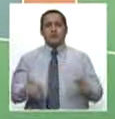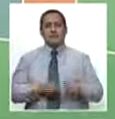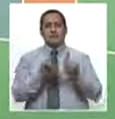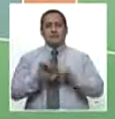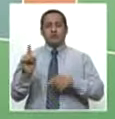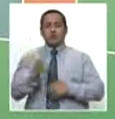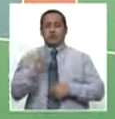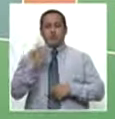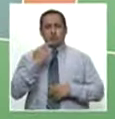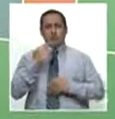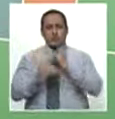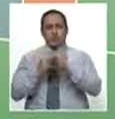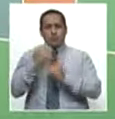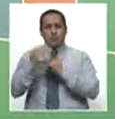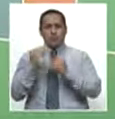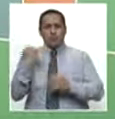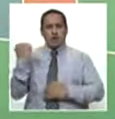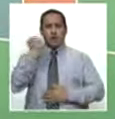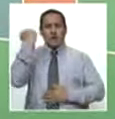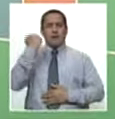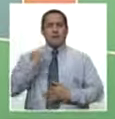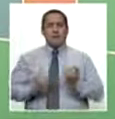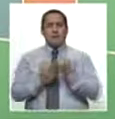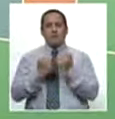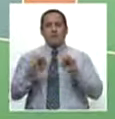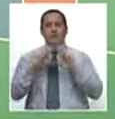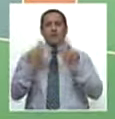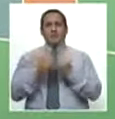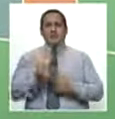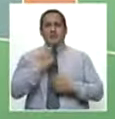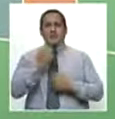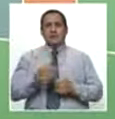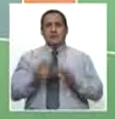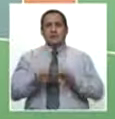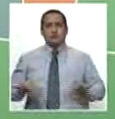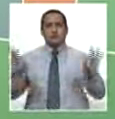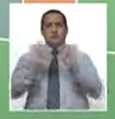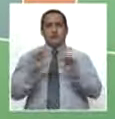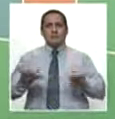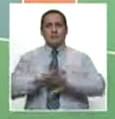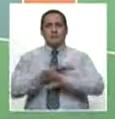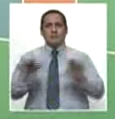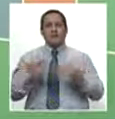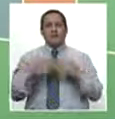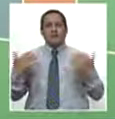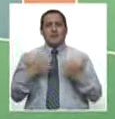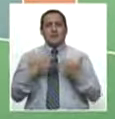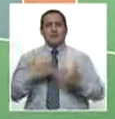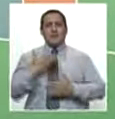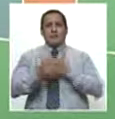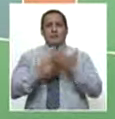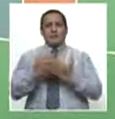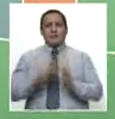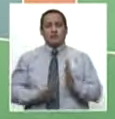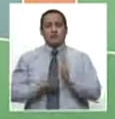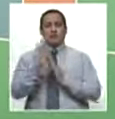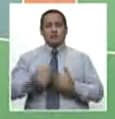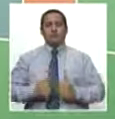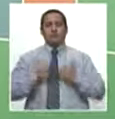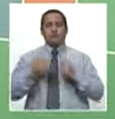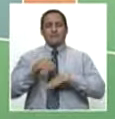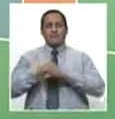y justamente todo lo va logrando. El apoyo de la familia ha sido importantísimo para que él pueda romper esos miedos y salir adelante.